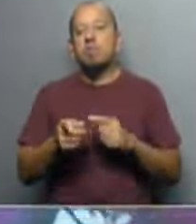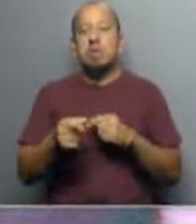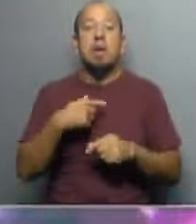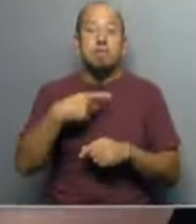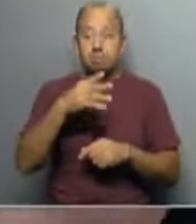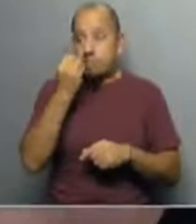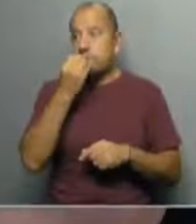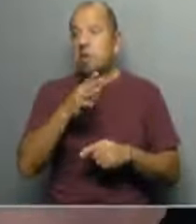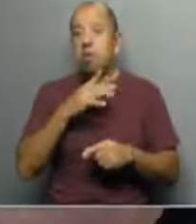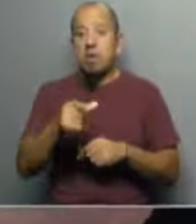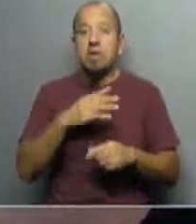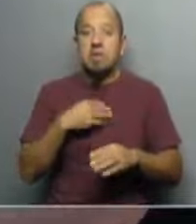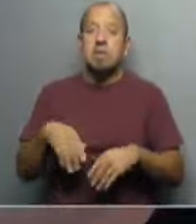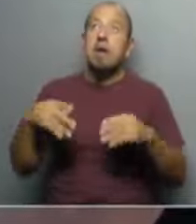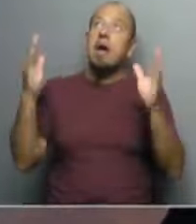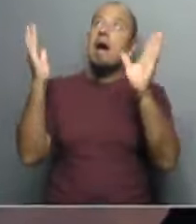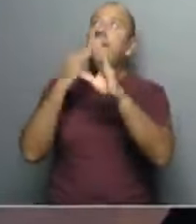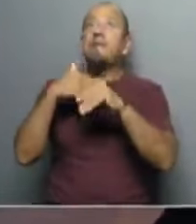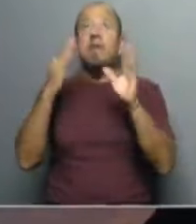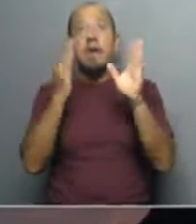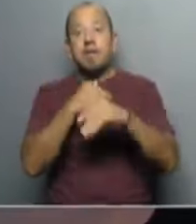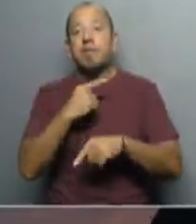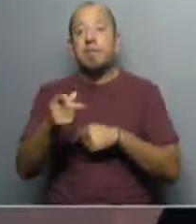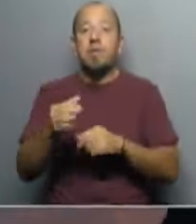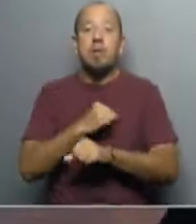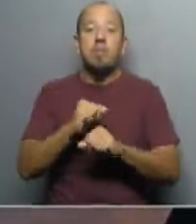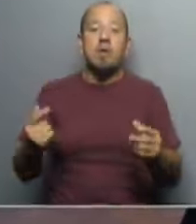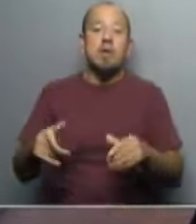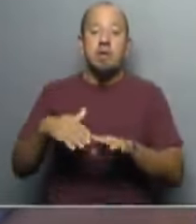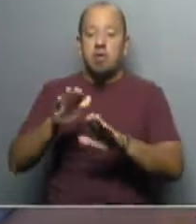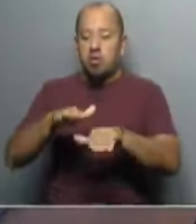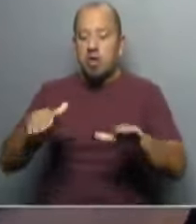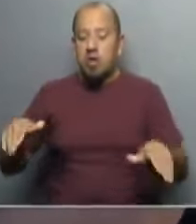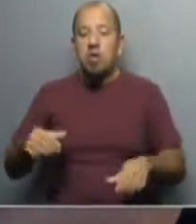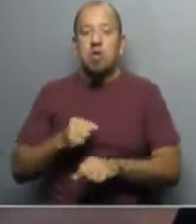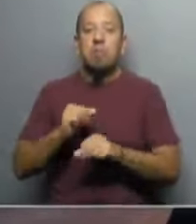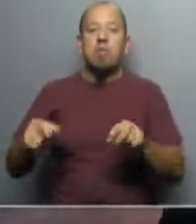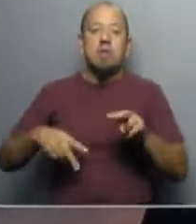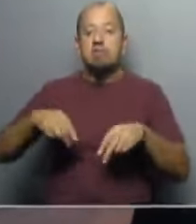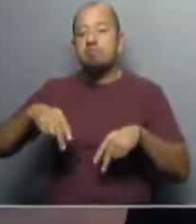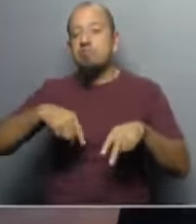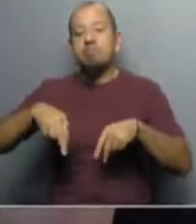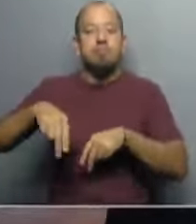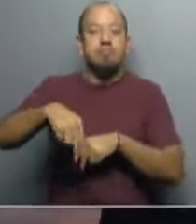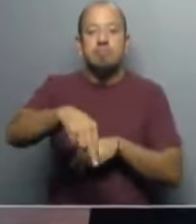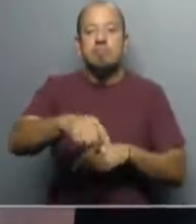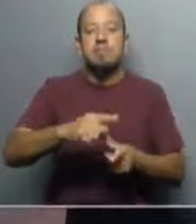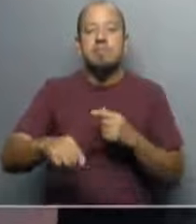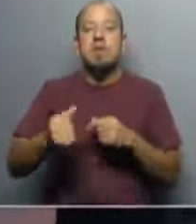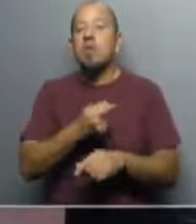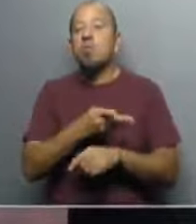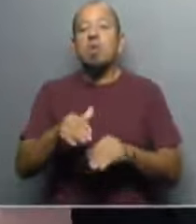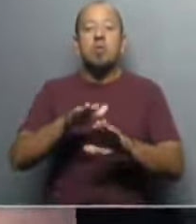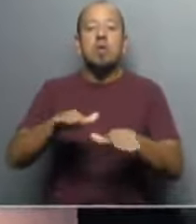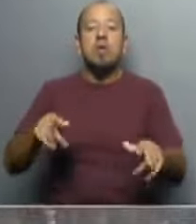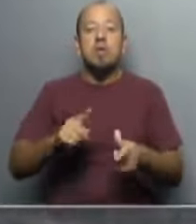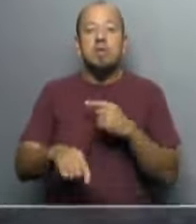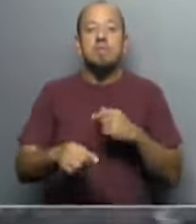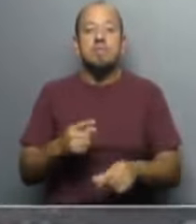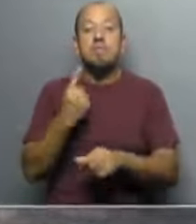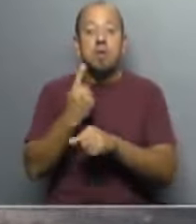espacios abiertos y que los niños puedan salir y correr y jugar y encontrarse con otros niños. ¿Cuántos niños tenés? Uno. Y